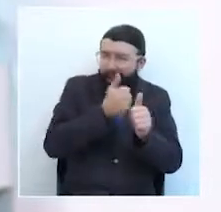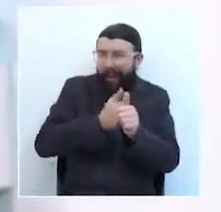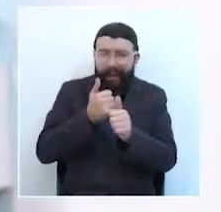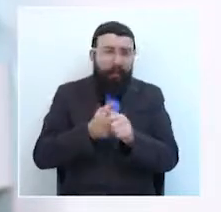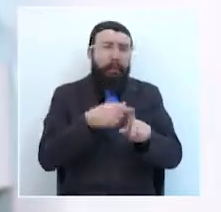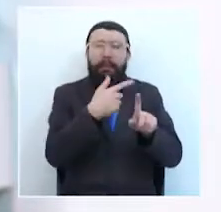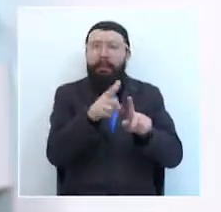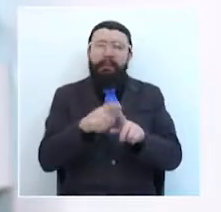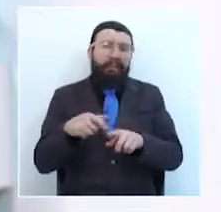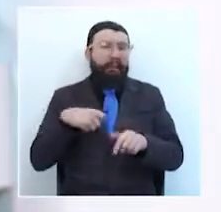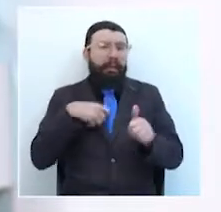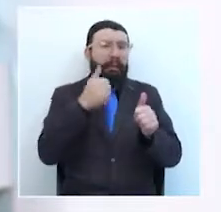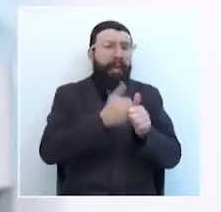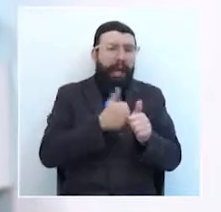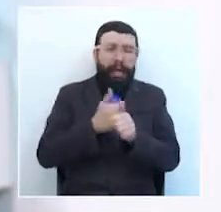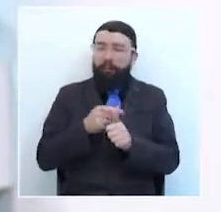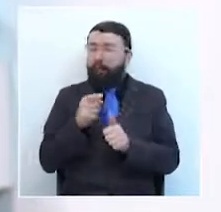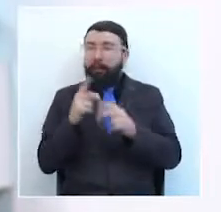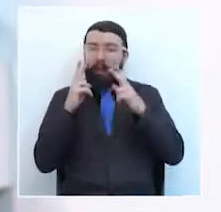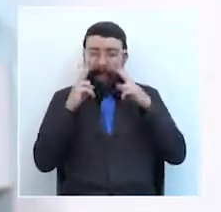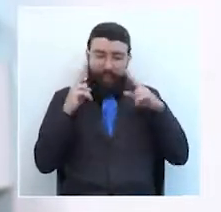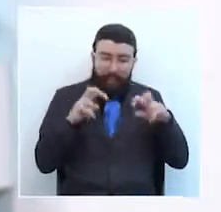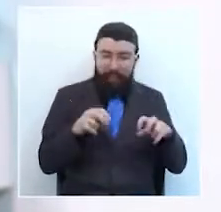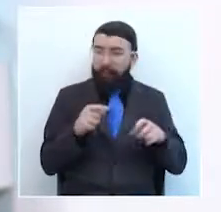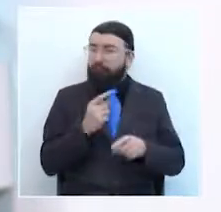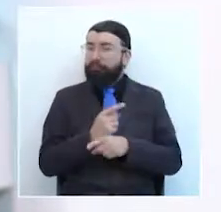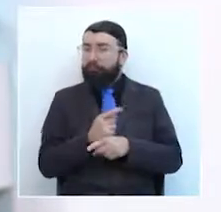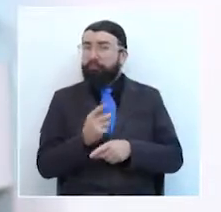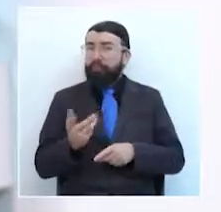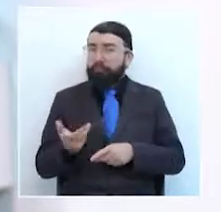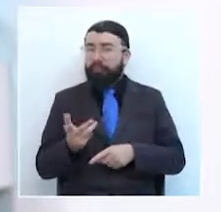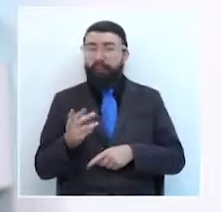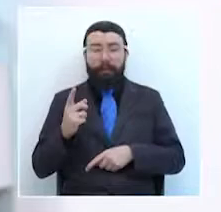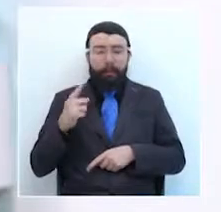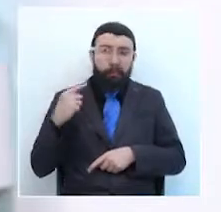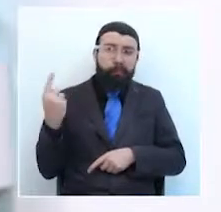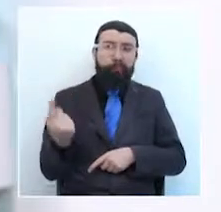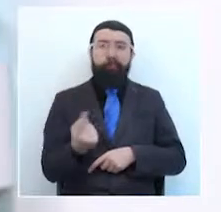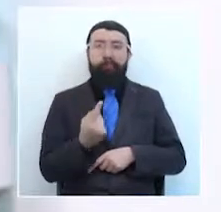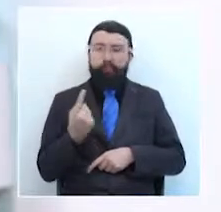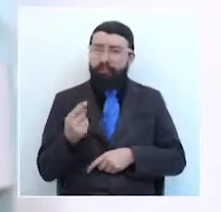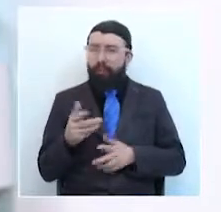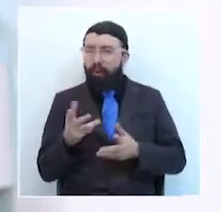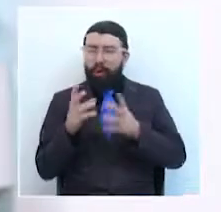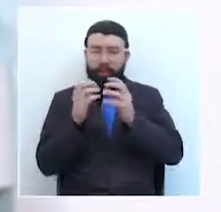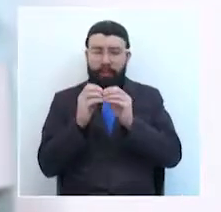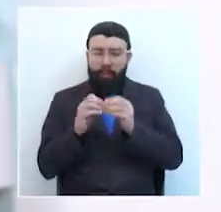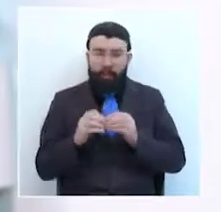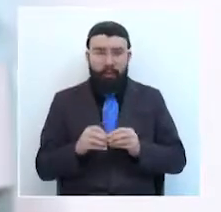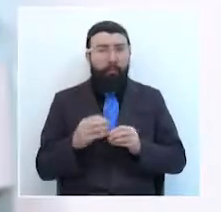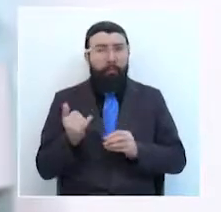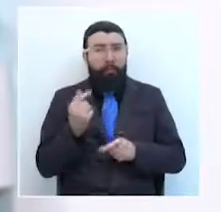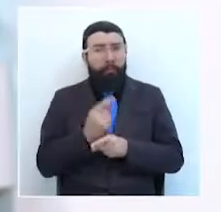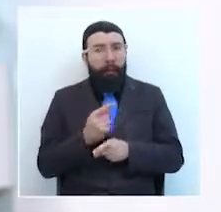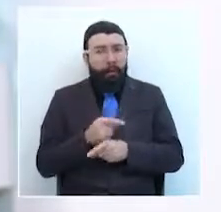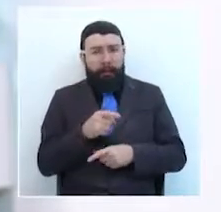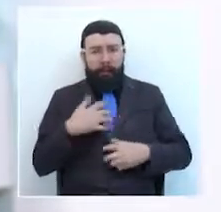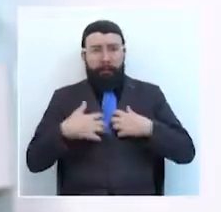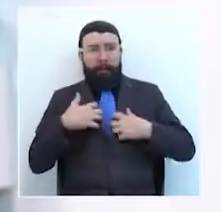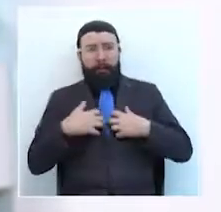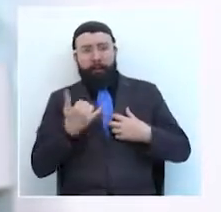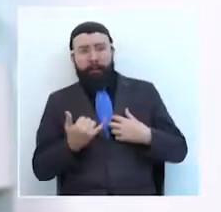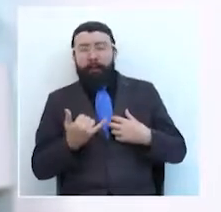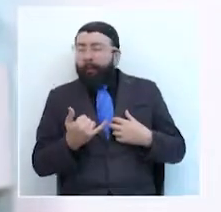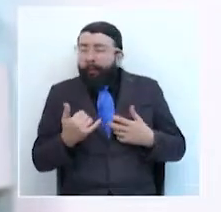cada persona y entrar a analizar el contexto entrar a analizar el entorno la creación de la fobia o el miedo o la situación que está viviendo